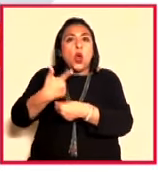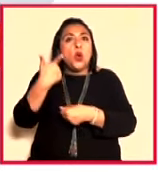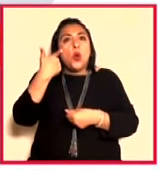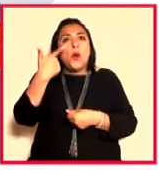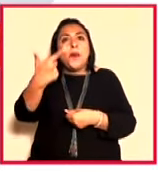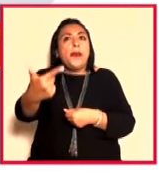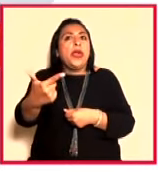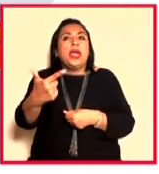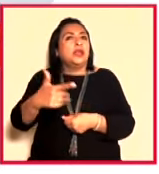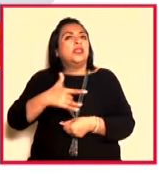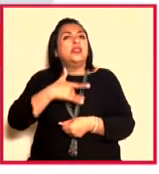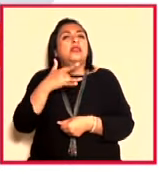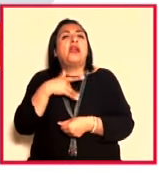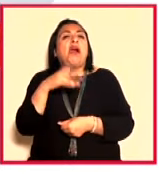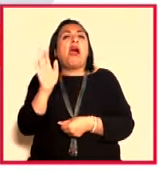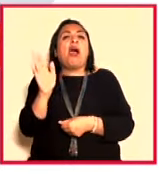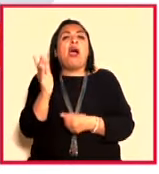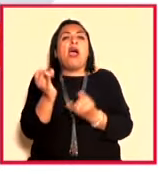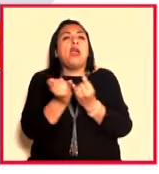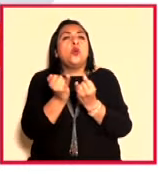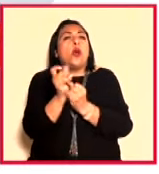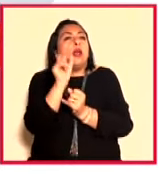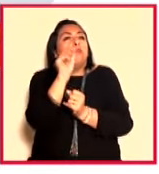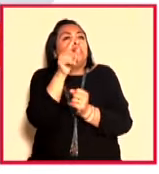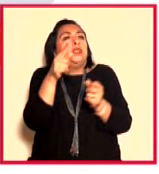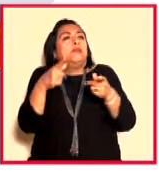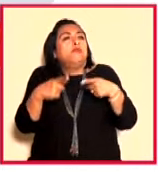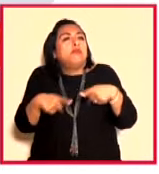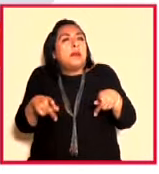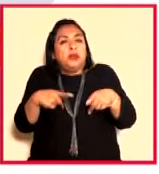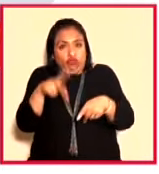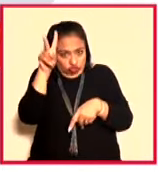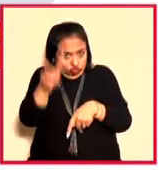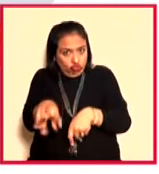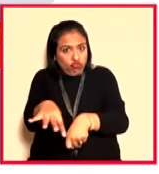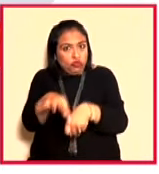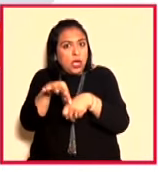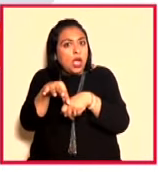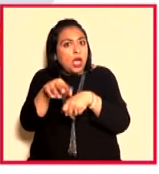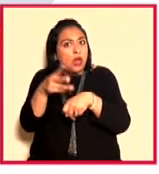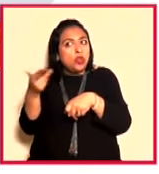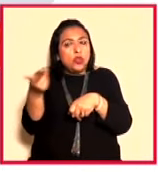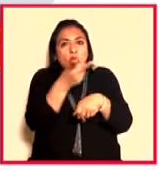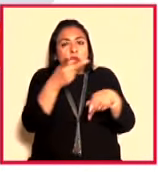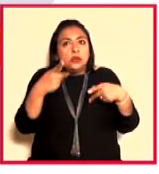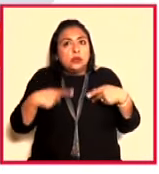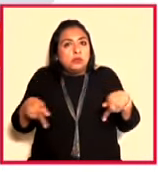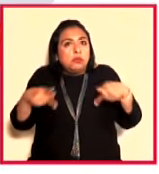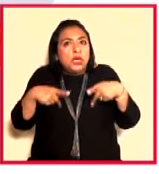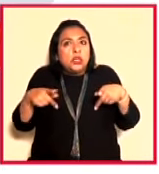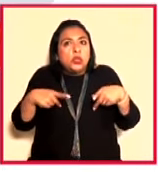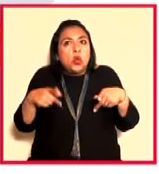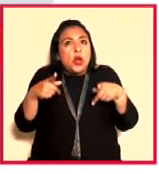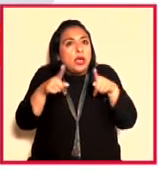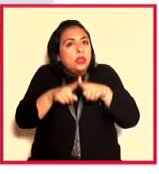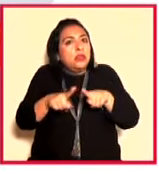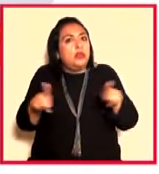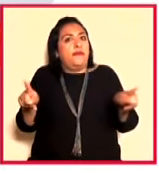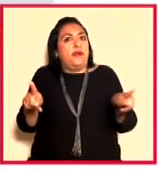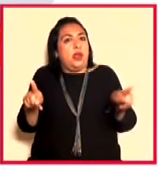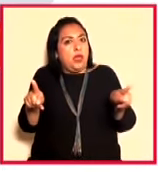que se sienta medio chusco, ¿no?, que se sienta real, que se sienta que estás viendo a dos personas diferentes, ¿no?,